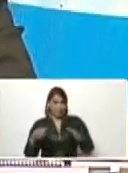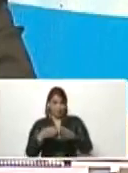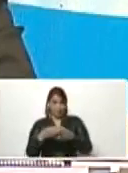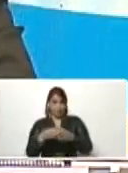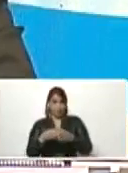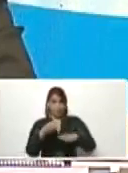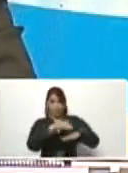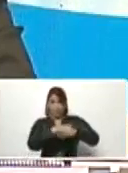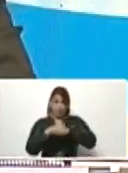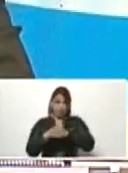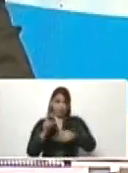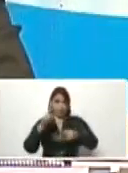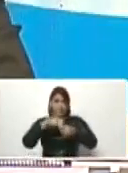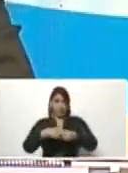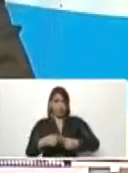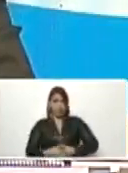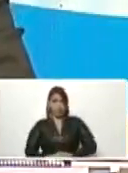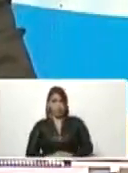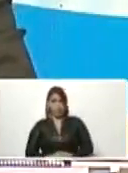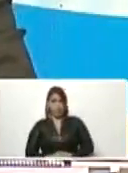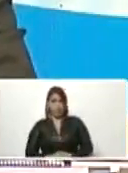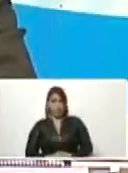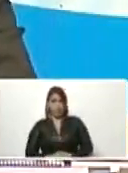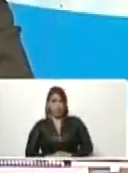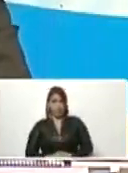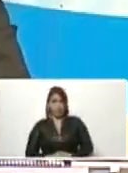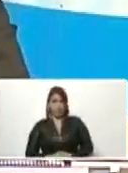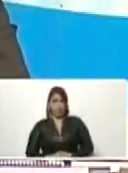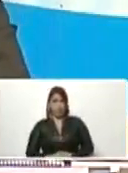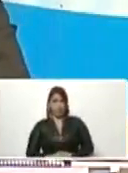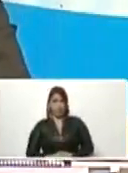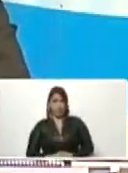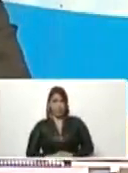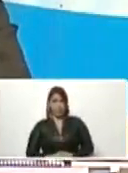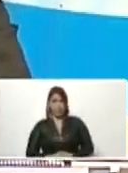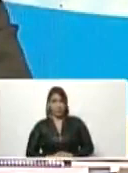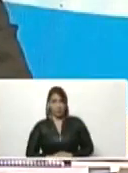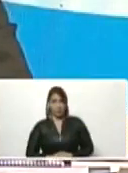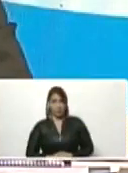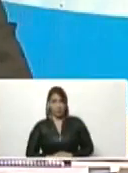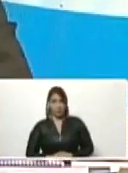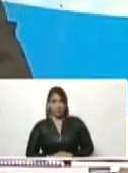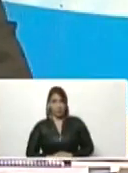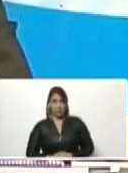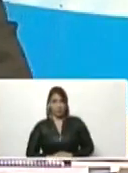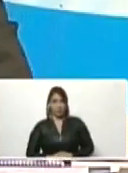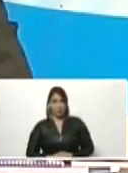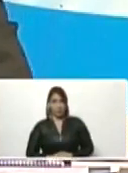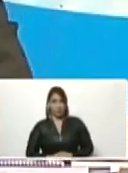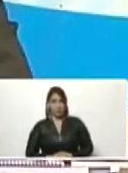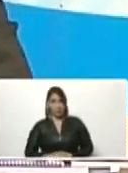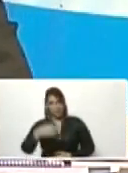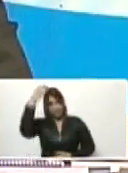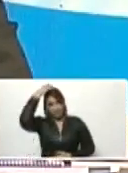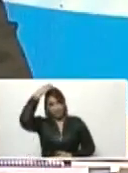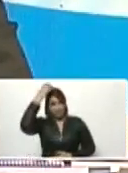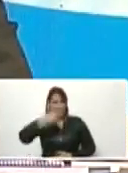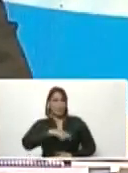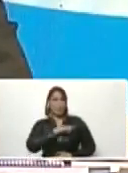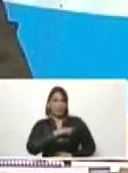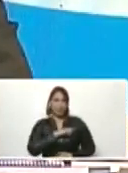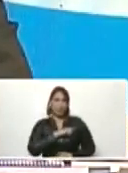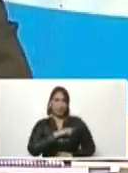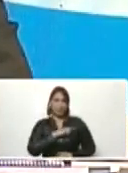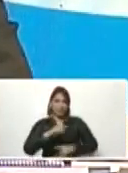quienes integraban el batallón Albión, el ejército del rey Fernando VII, comandado por